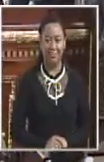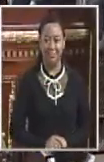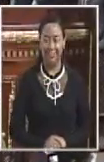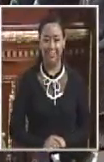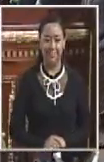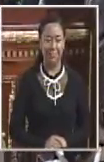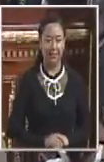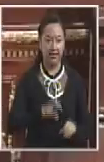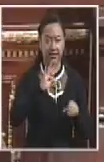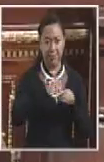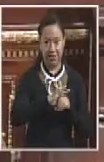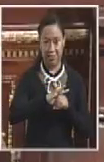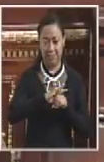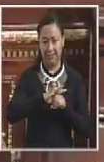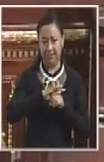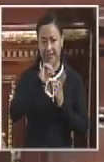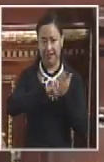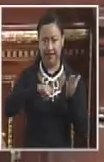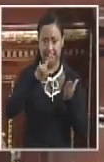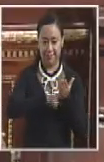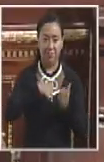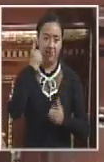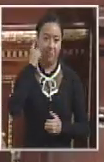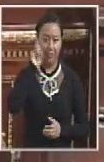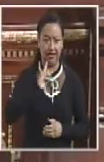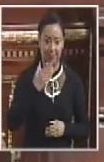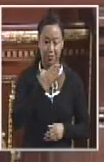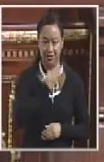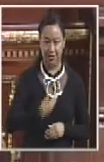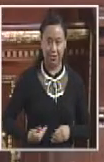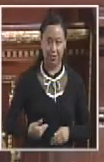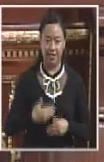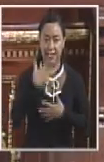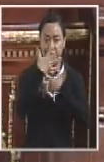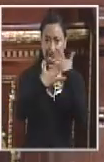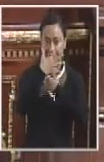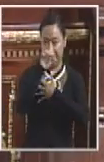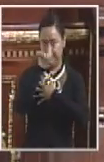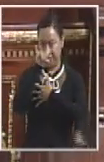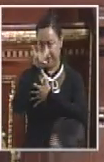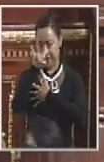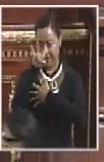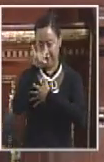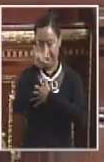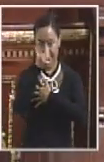La votación, diputada presidenta, son 15 votos a favor,